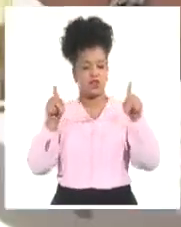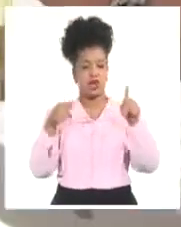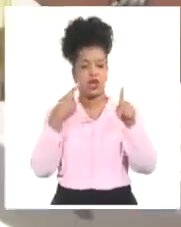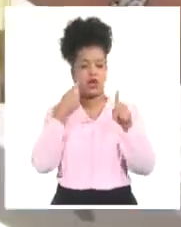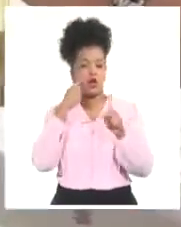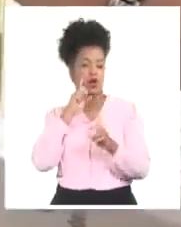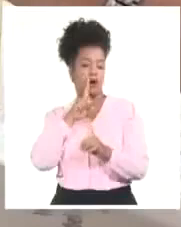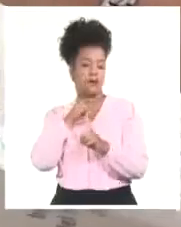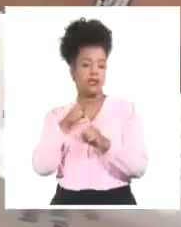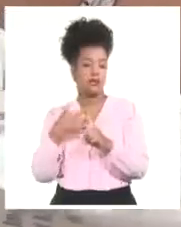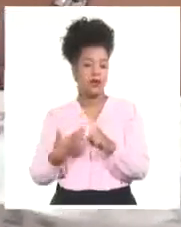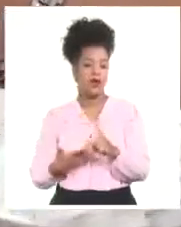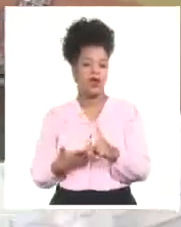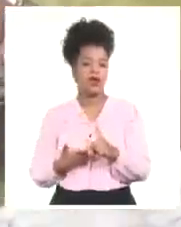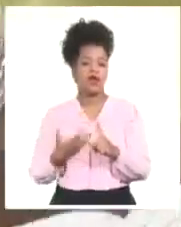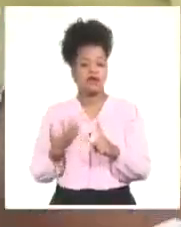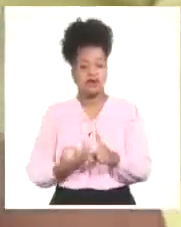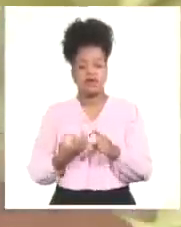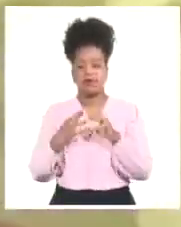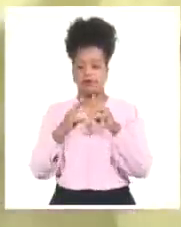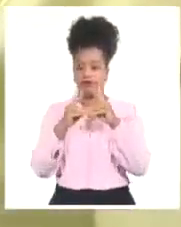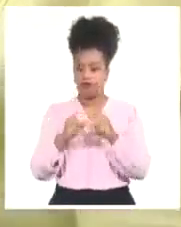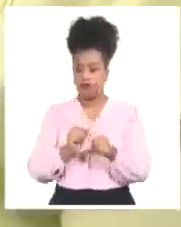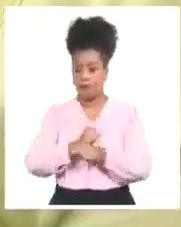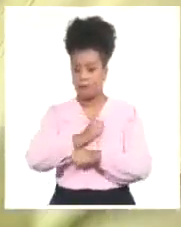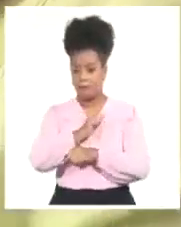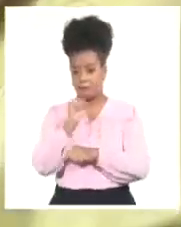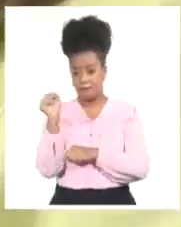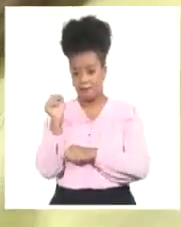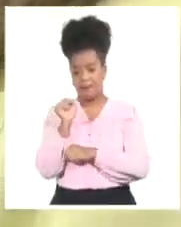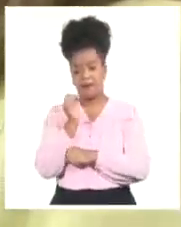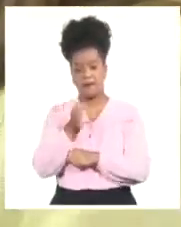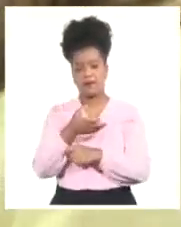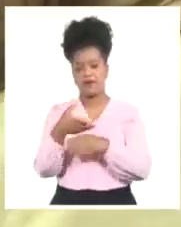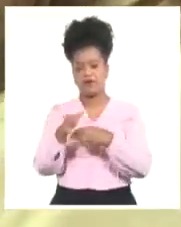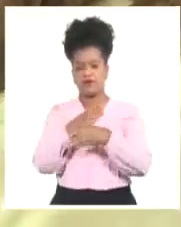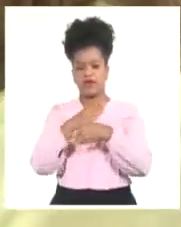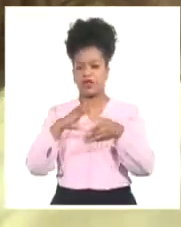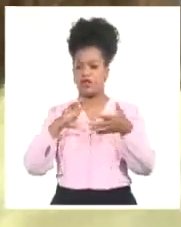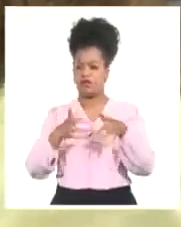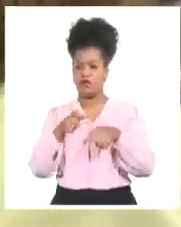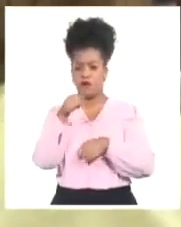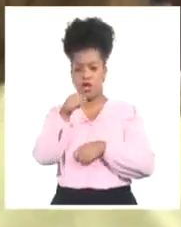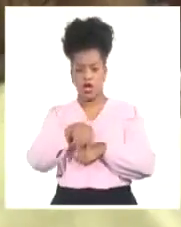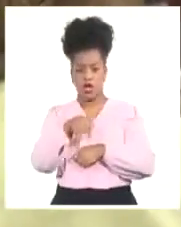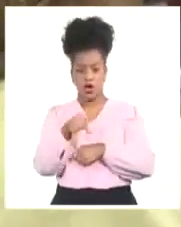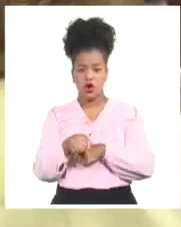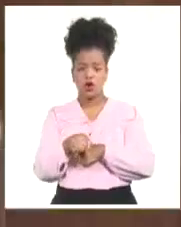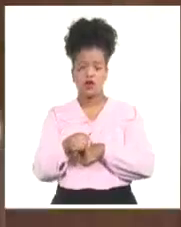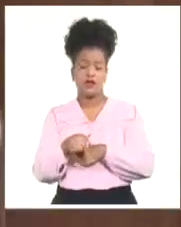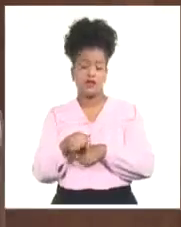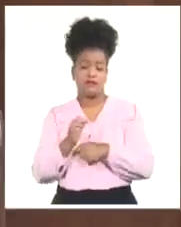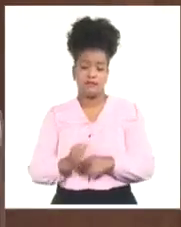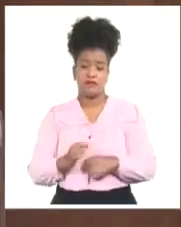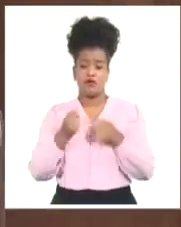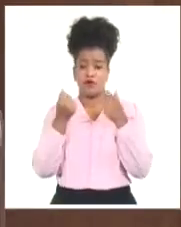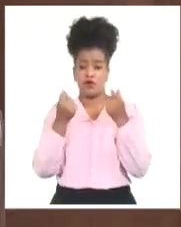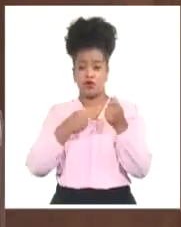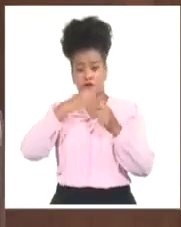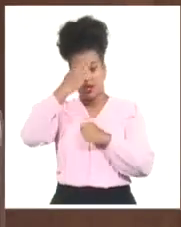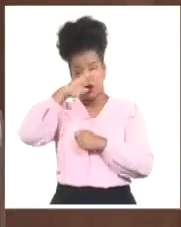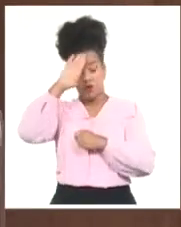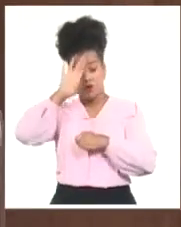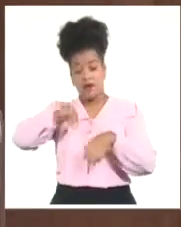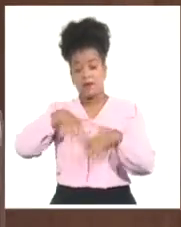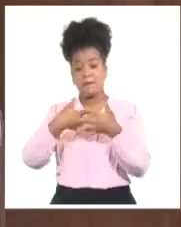objetivo de alcanzar la articulación entre los diferentes actores presentes hoy en el entramado económico del país, con la empresa